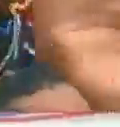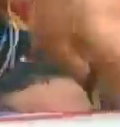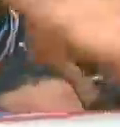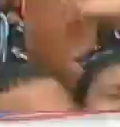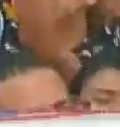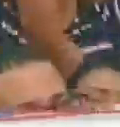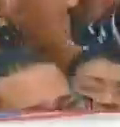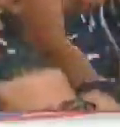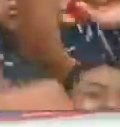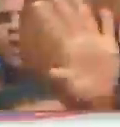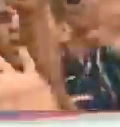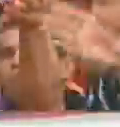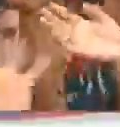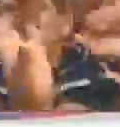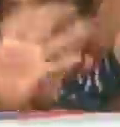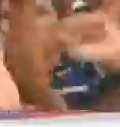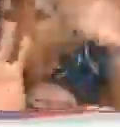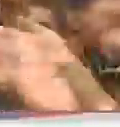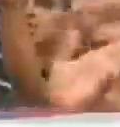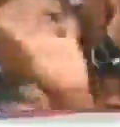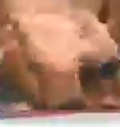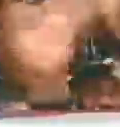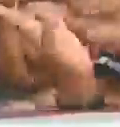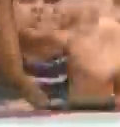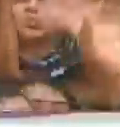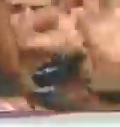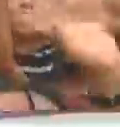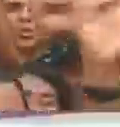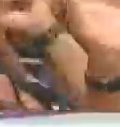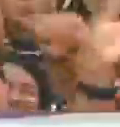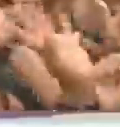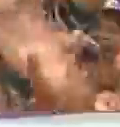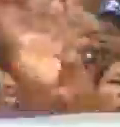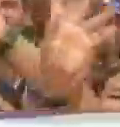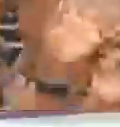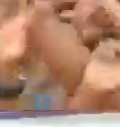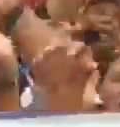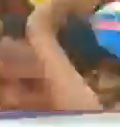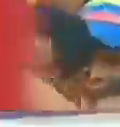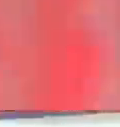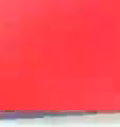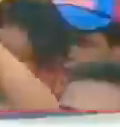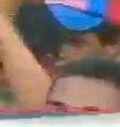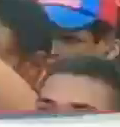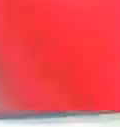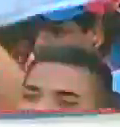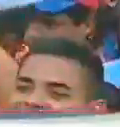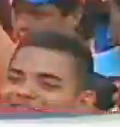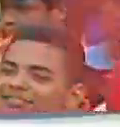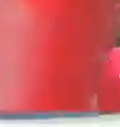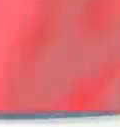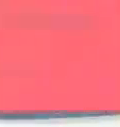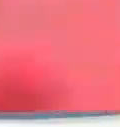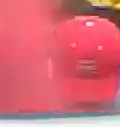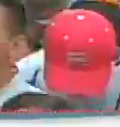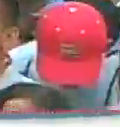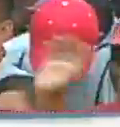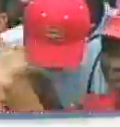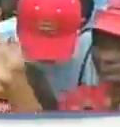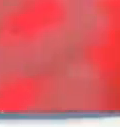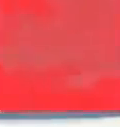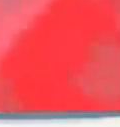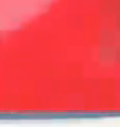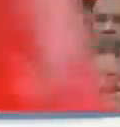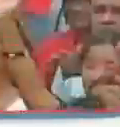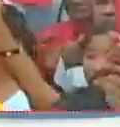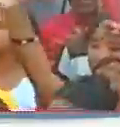sociales y políticas de la revolución comprometidos y diciéndole, presidente, asegurándole